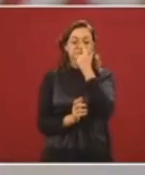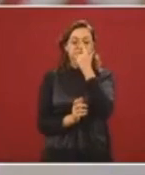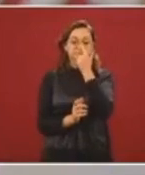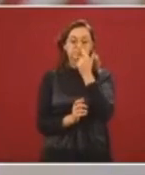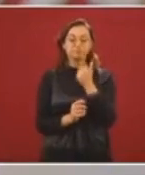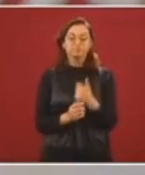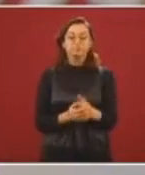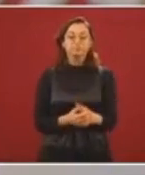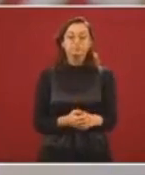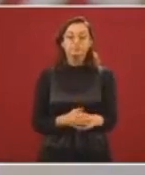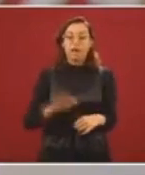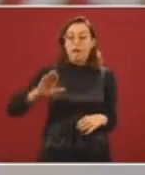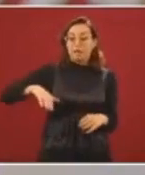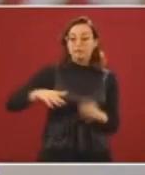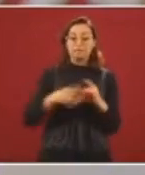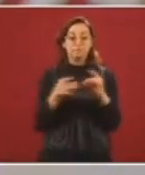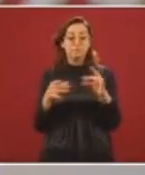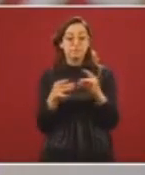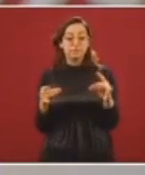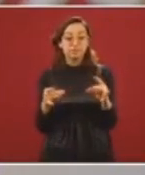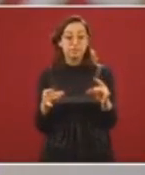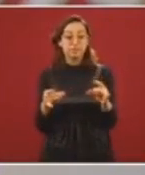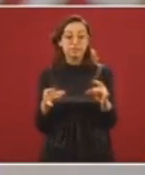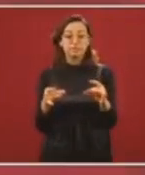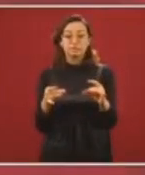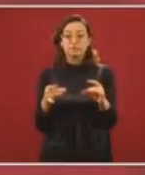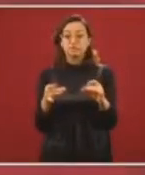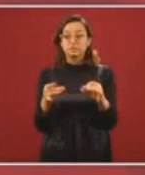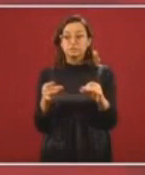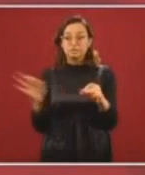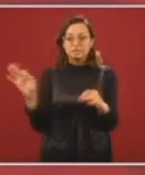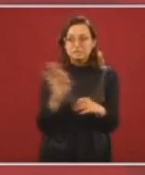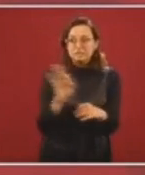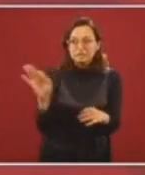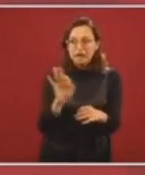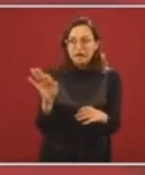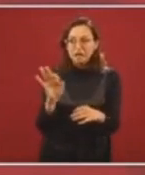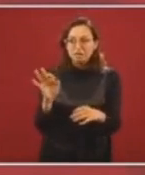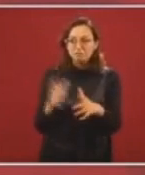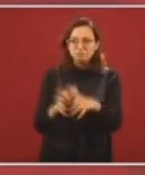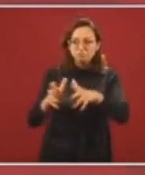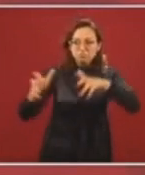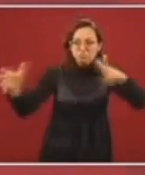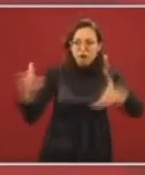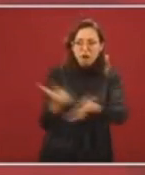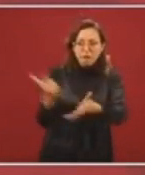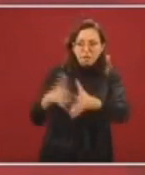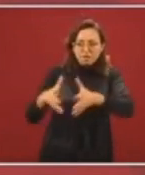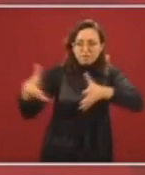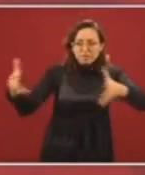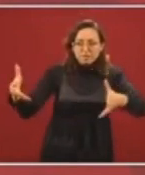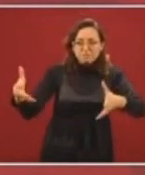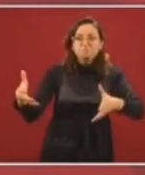se va a aplicar, de ser necesario, un plan especial